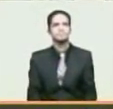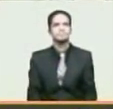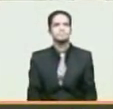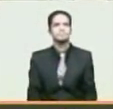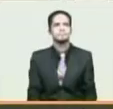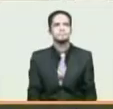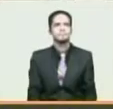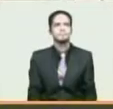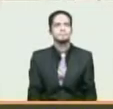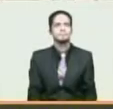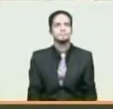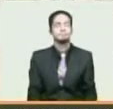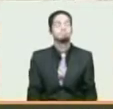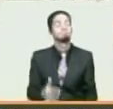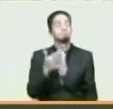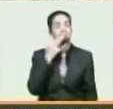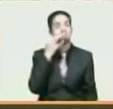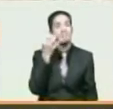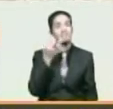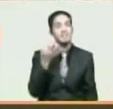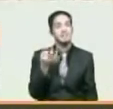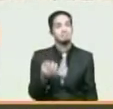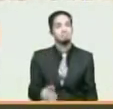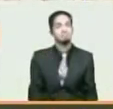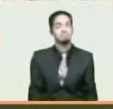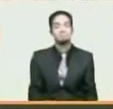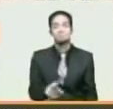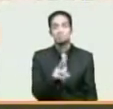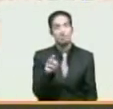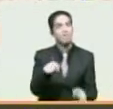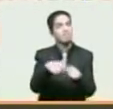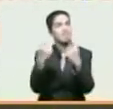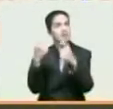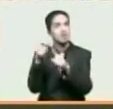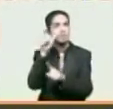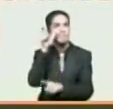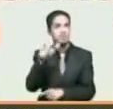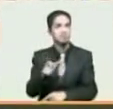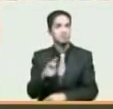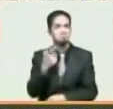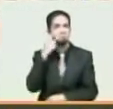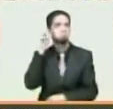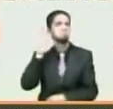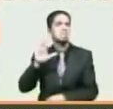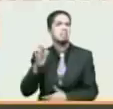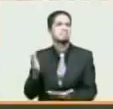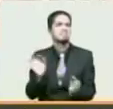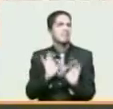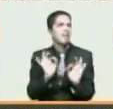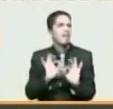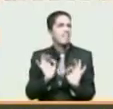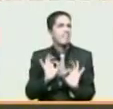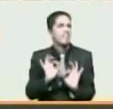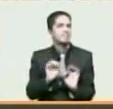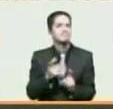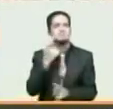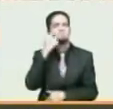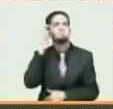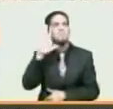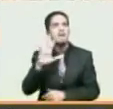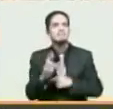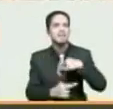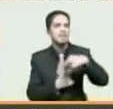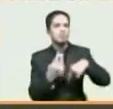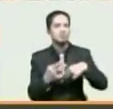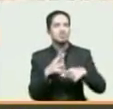¿Verdad? Fíjate, no le hicimos daño a nadie. Es una venganza, no le hicimos nada y no le hicimos daño a nadie. Porque la venganza de los revolucionarios no es